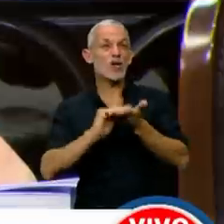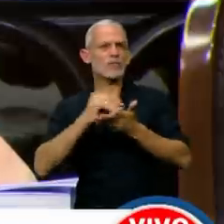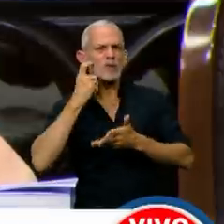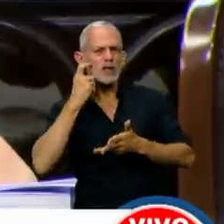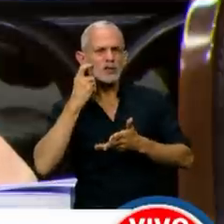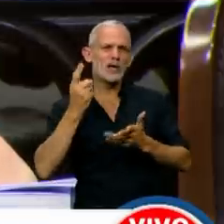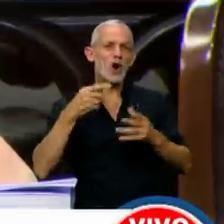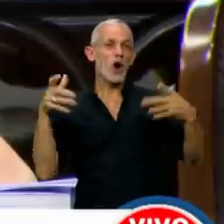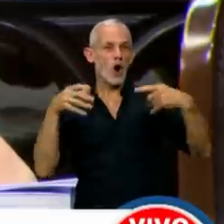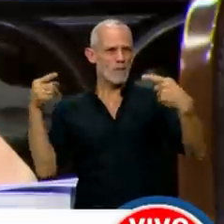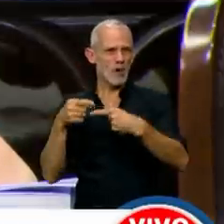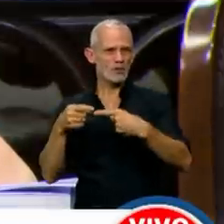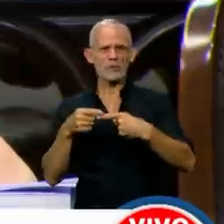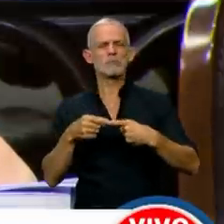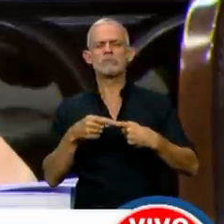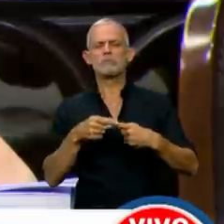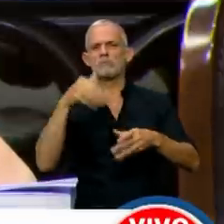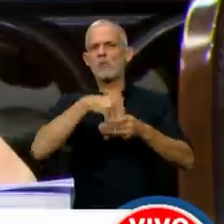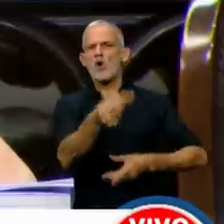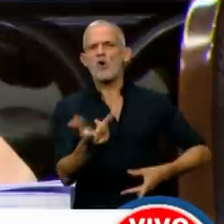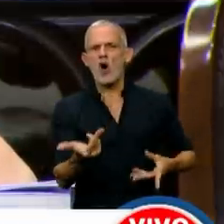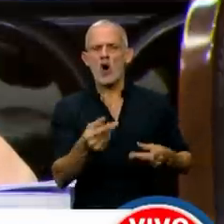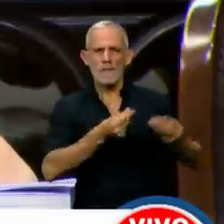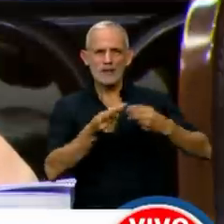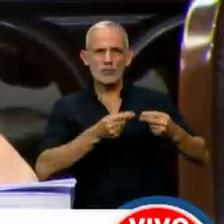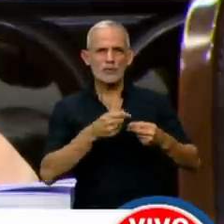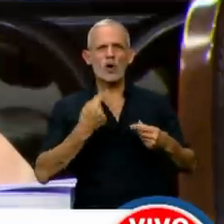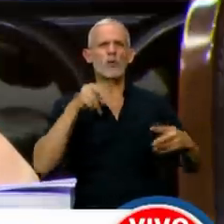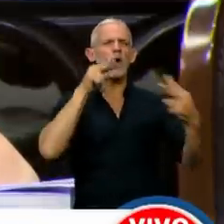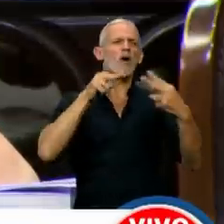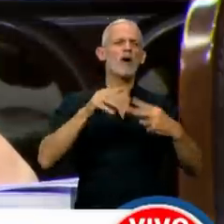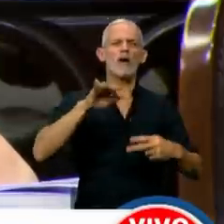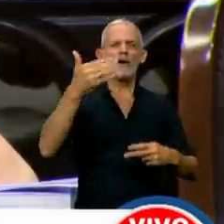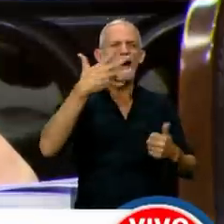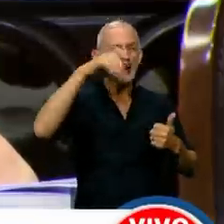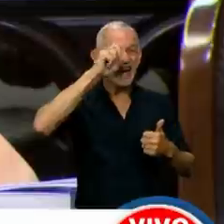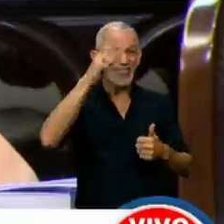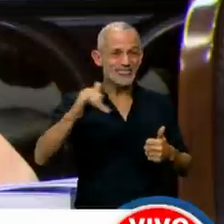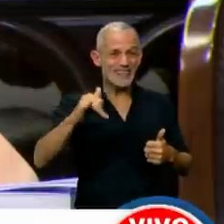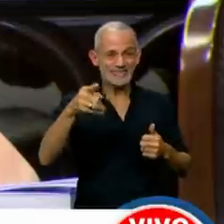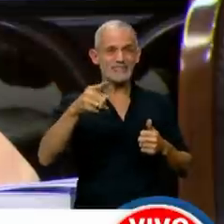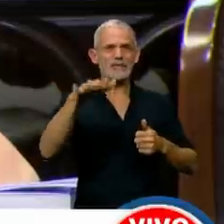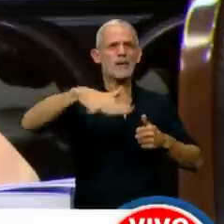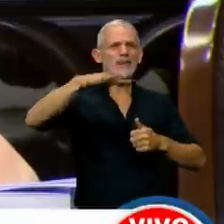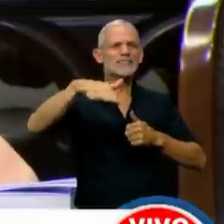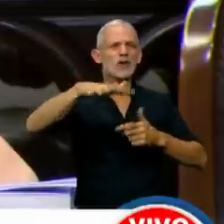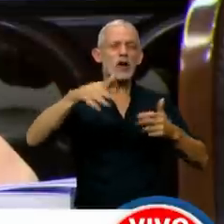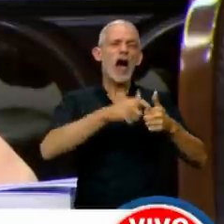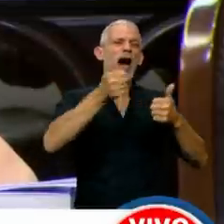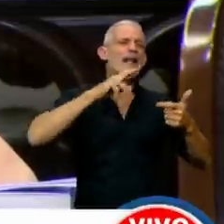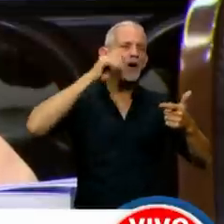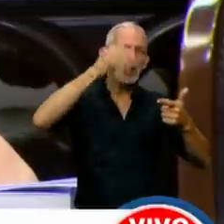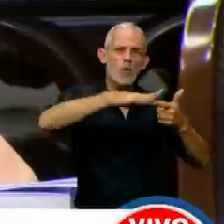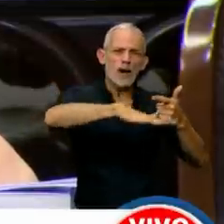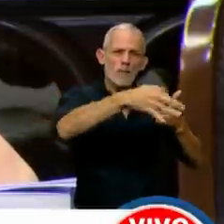de la oposición que no quieren acompañar el presupuesto a los vecinos de hernández a los vecinos de aranguren